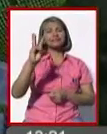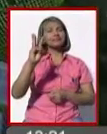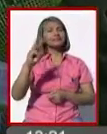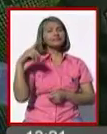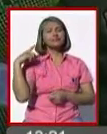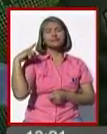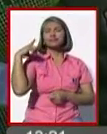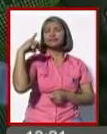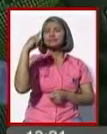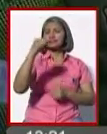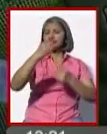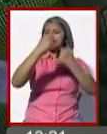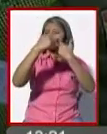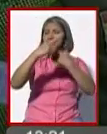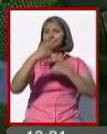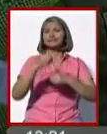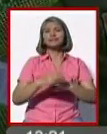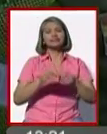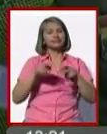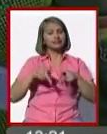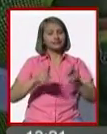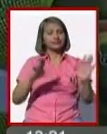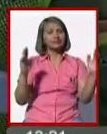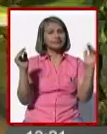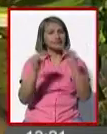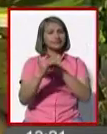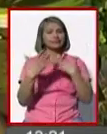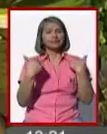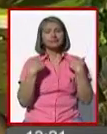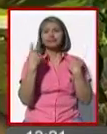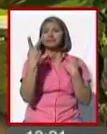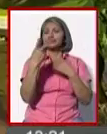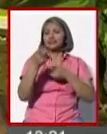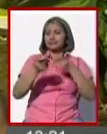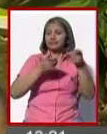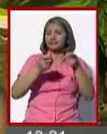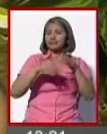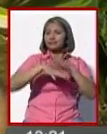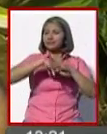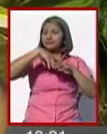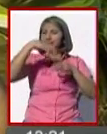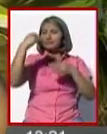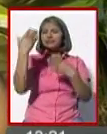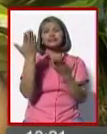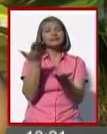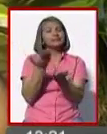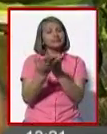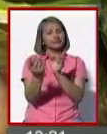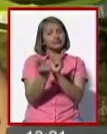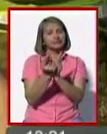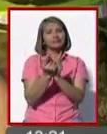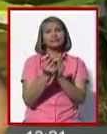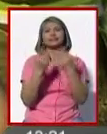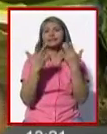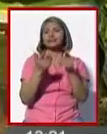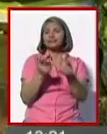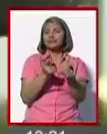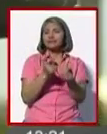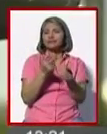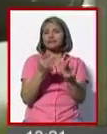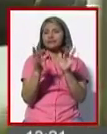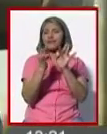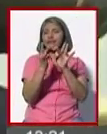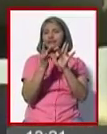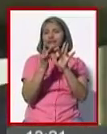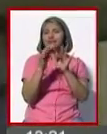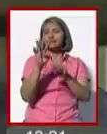conductores excedieron el límite de velocidad permitida en esta avenida. Tenemos dos puntos de control, tanto de salida como de llegada, ¿no? Estamos con las pistolas radar